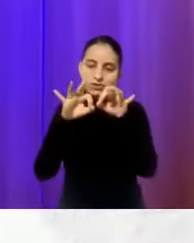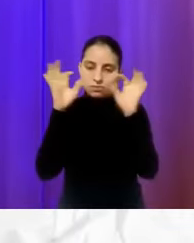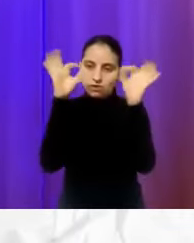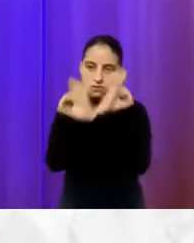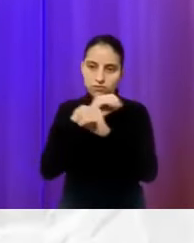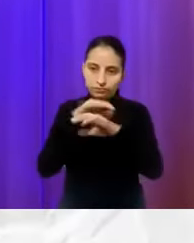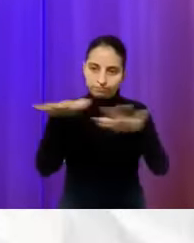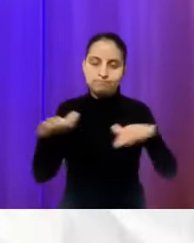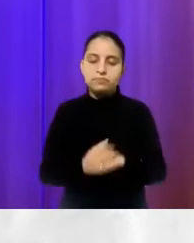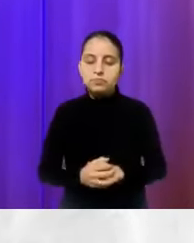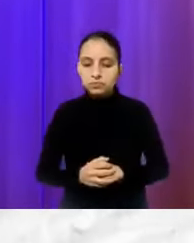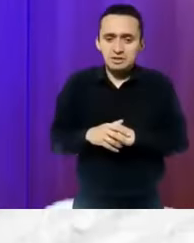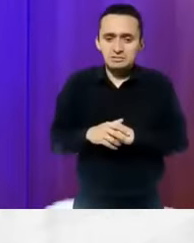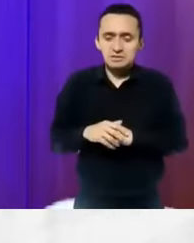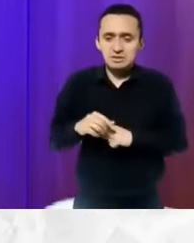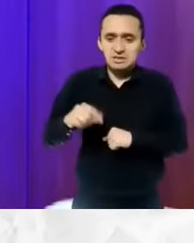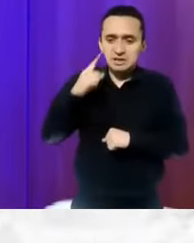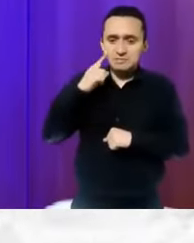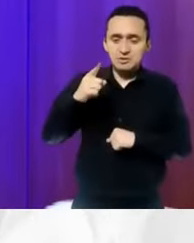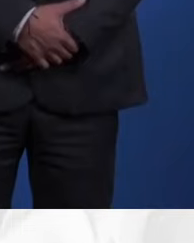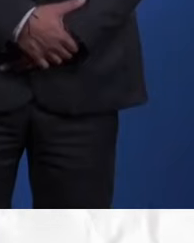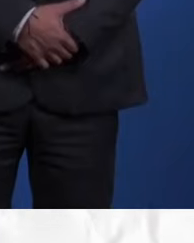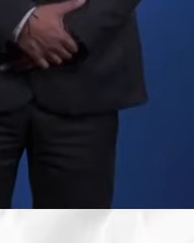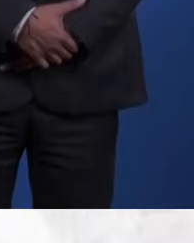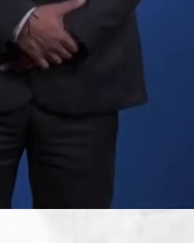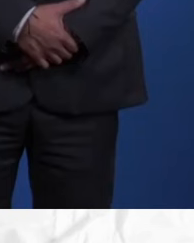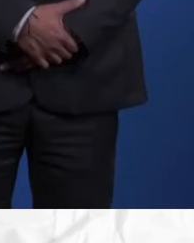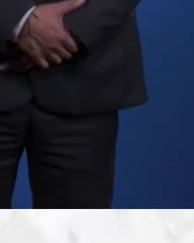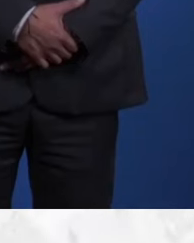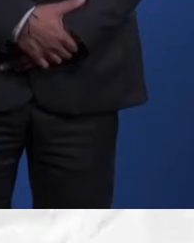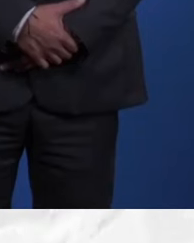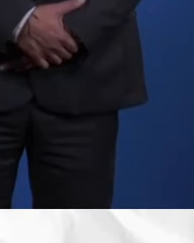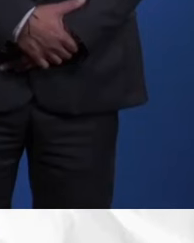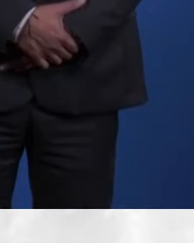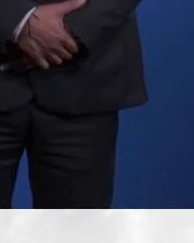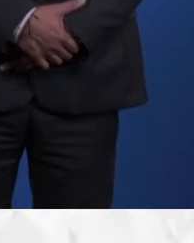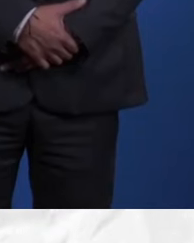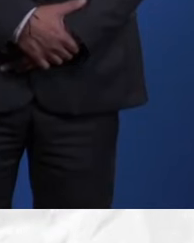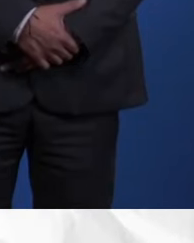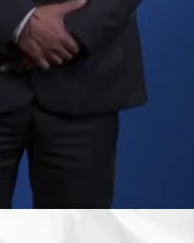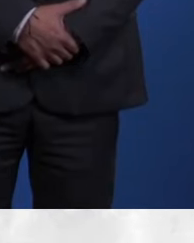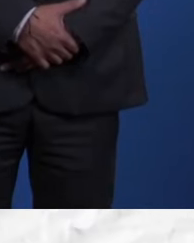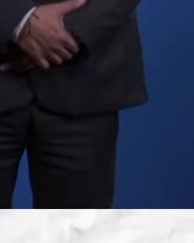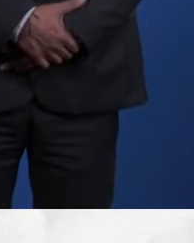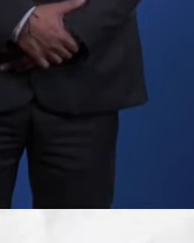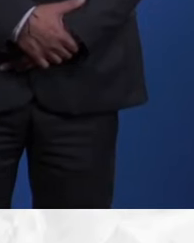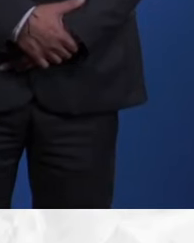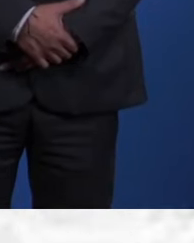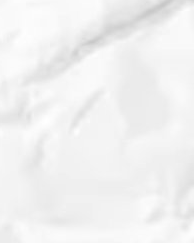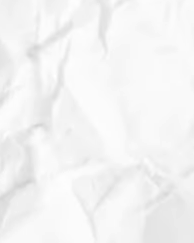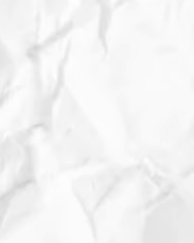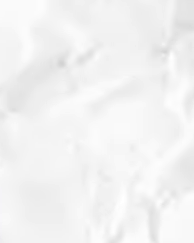la ausencia de una persona titular y la designación de figuras interinas podrían afectar la independencia y autonomía del ente